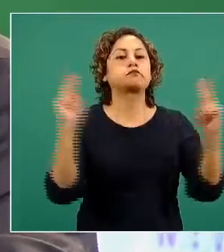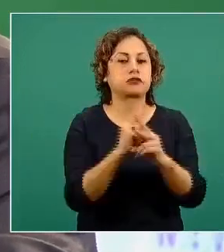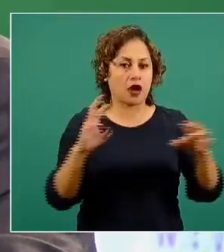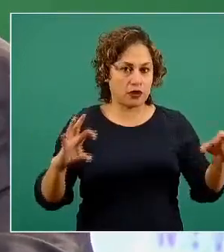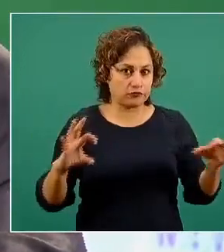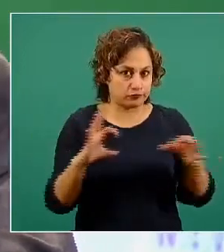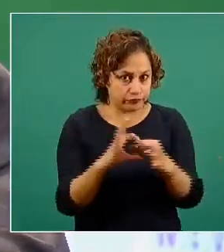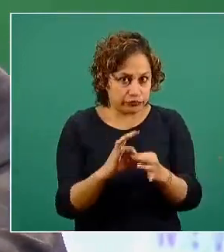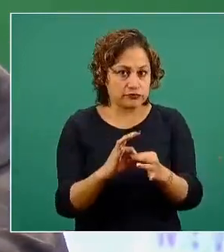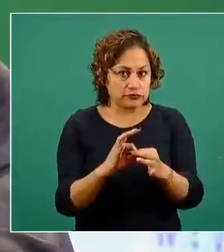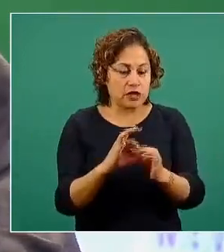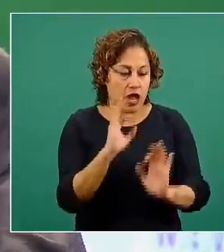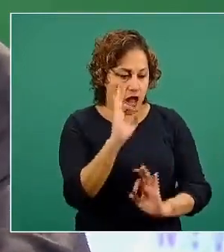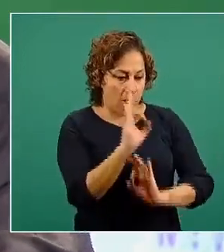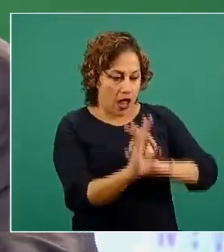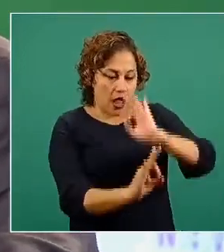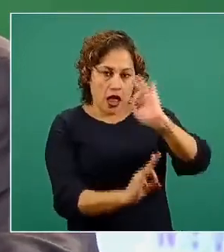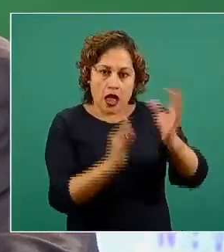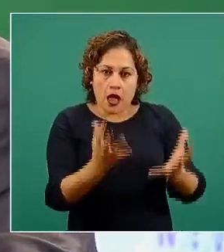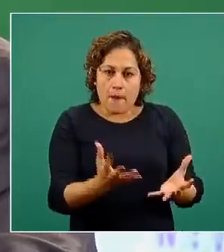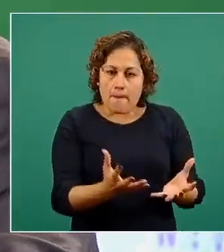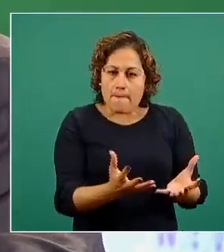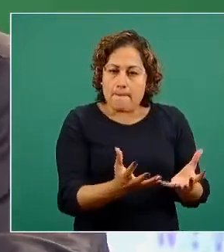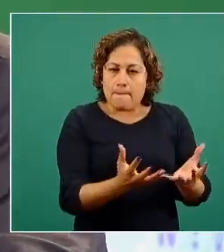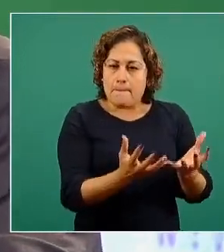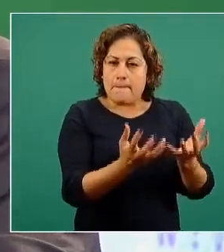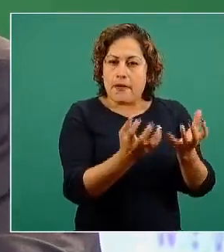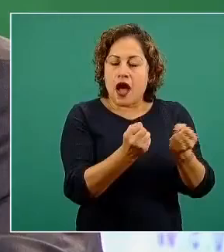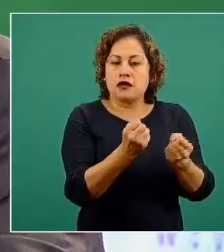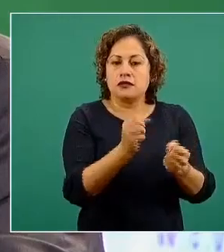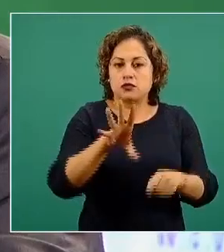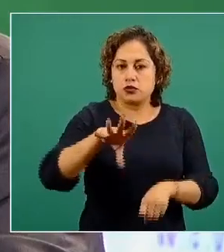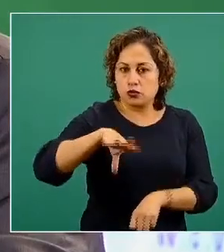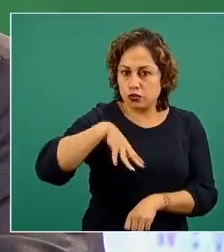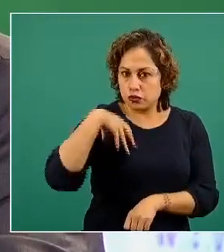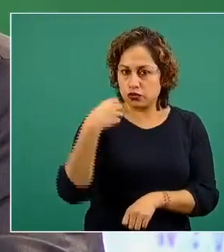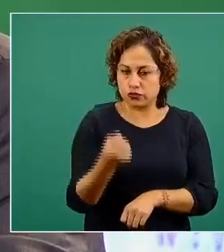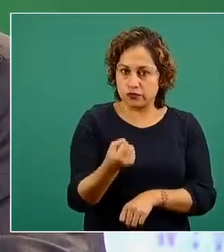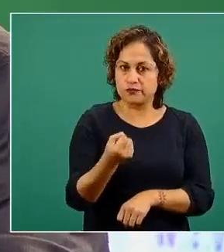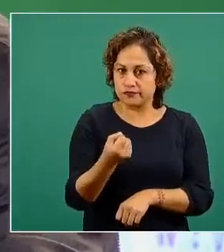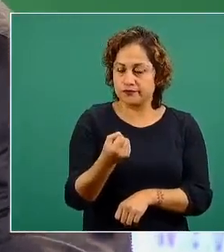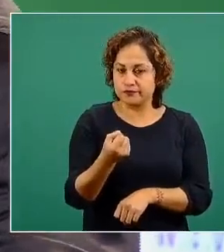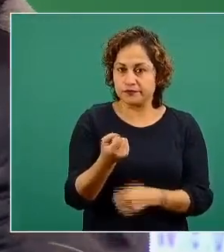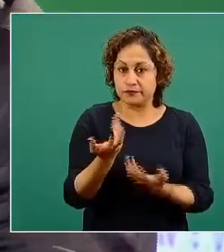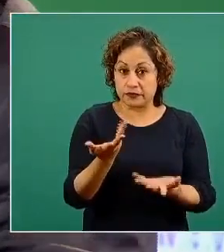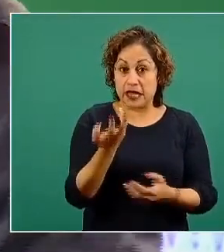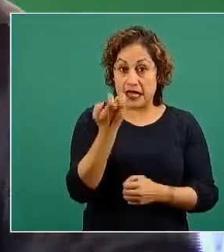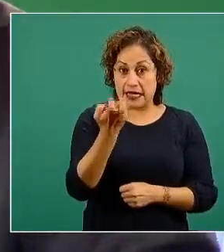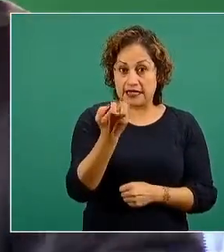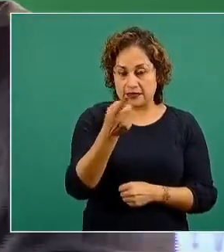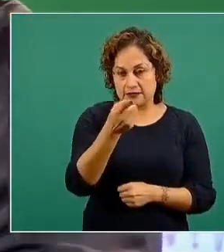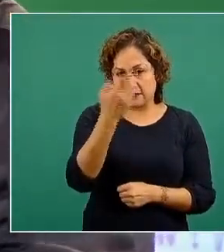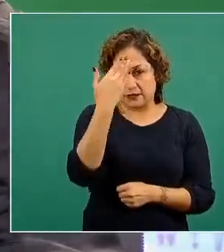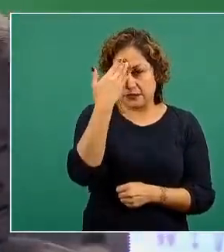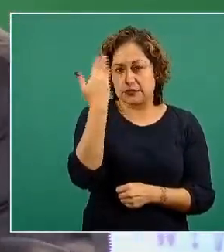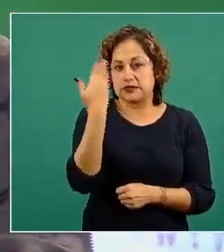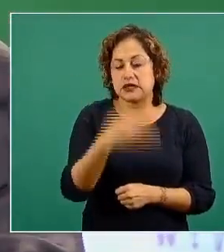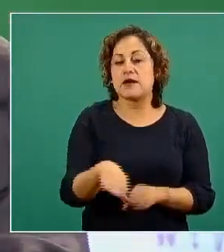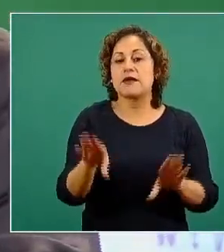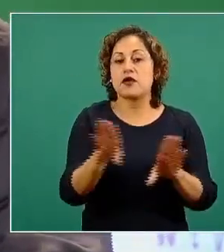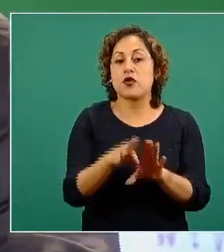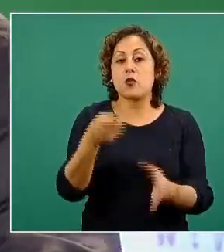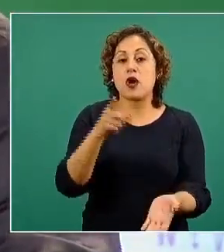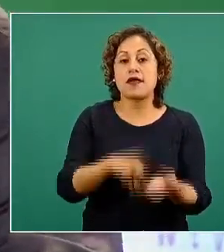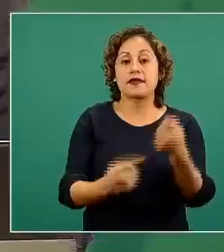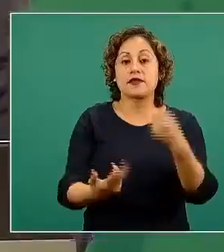requieren, se estabilizan en las unidades de urgencia. También tenemos claro el mecanismo de la regulación